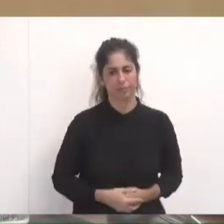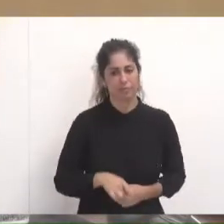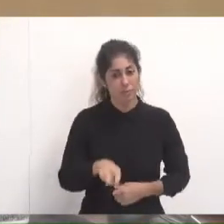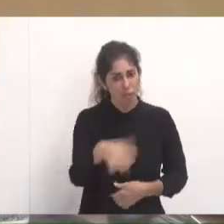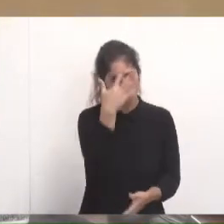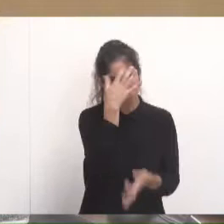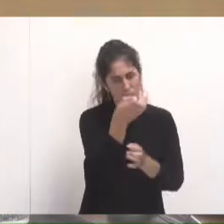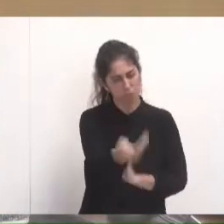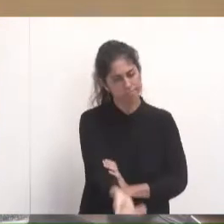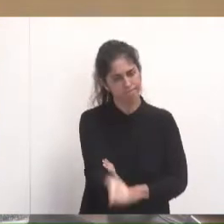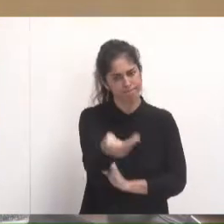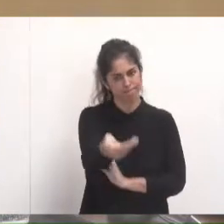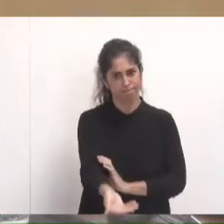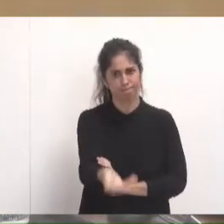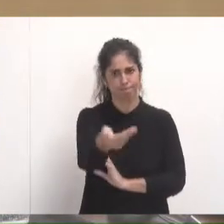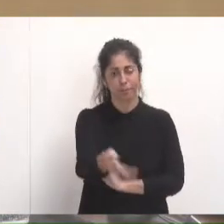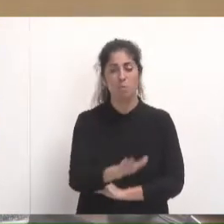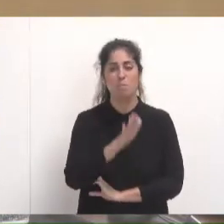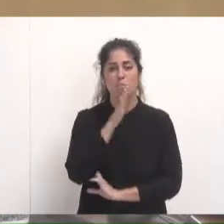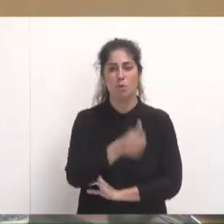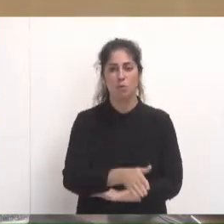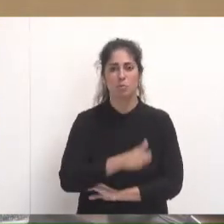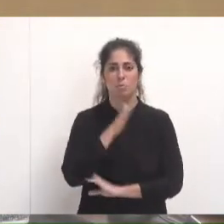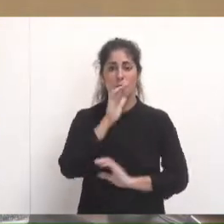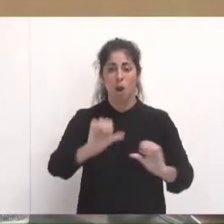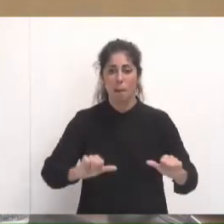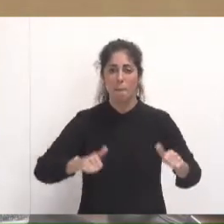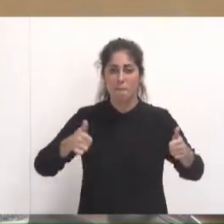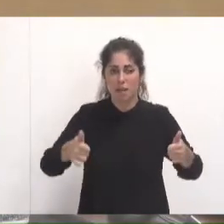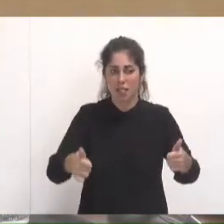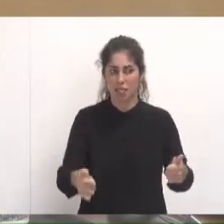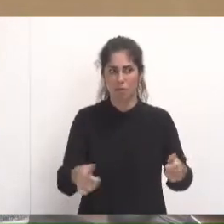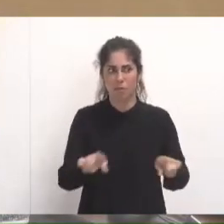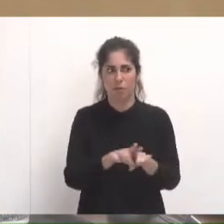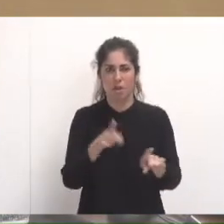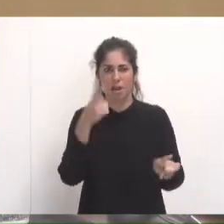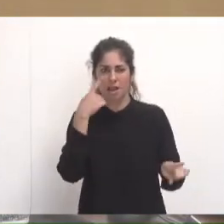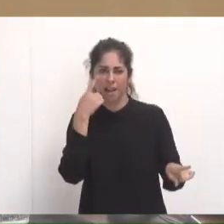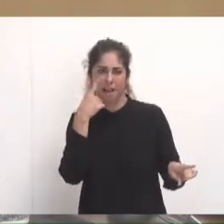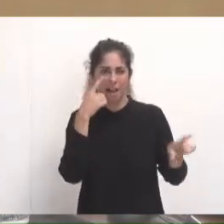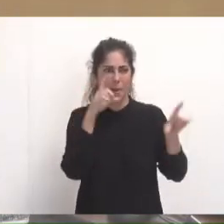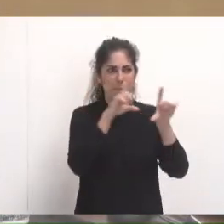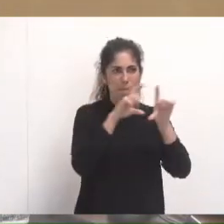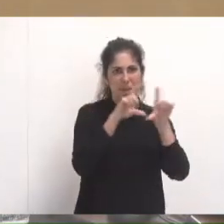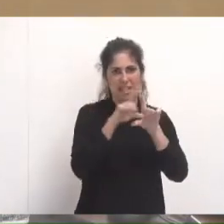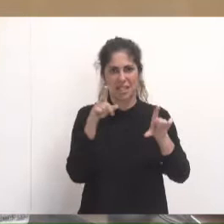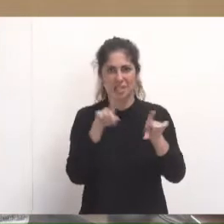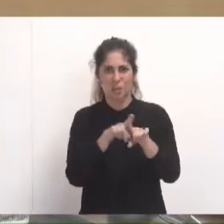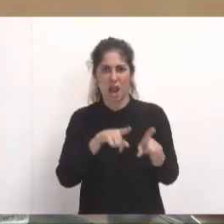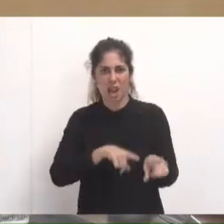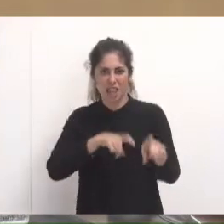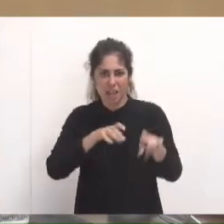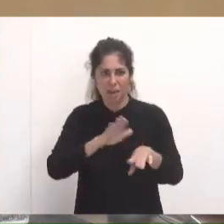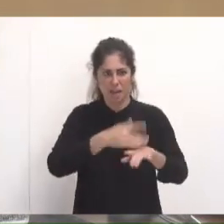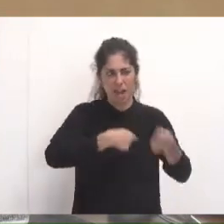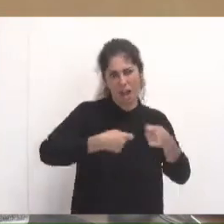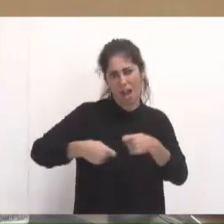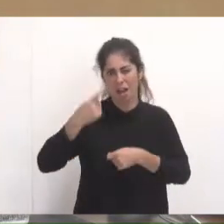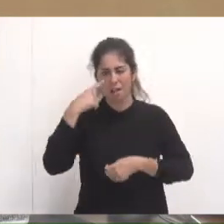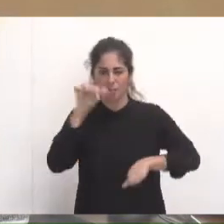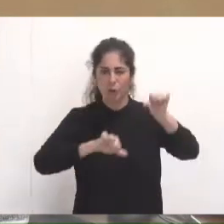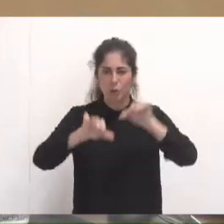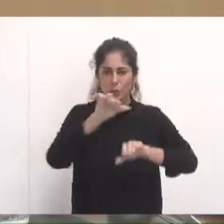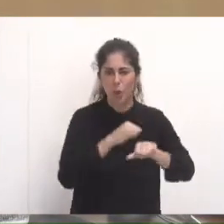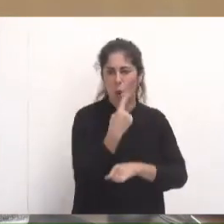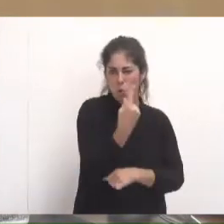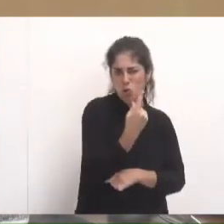importante porque al principio había una cierta guerra comercial sobre si había un solo producto, no había otro producto, una casa